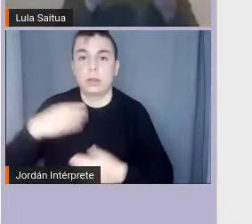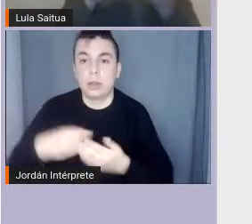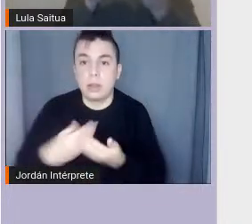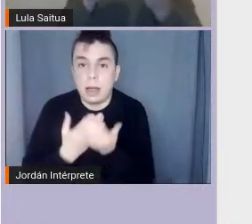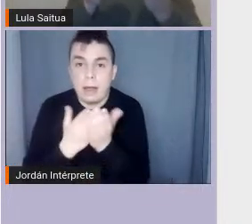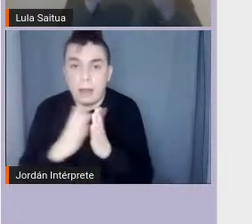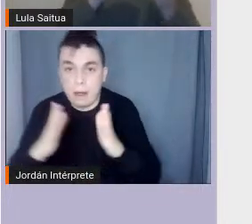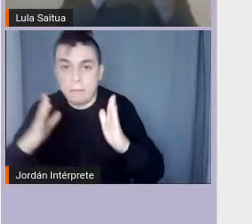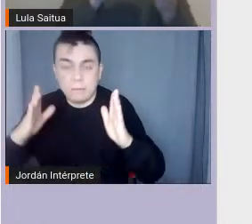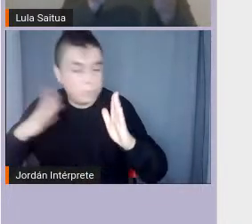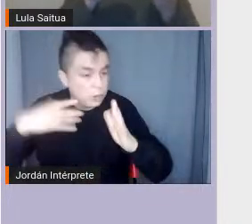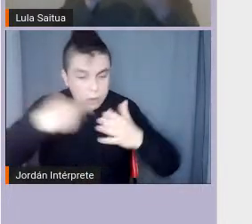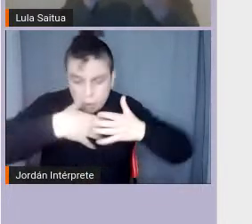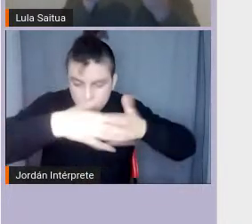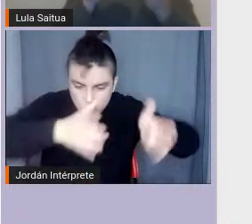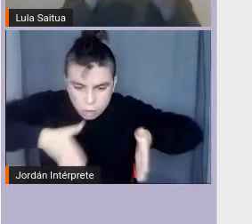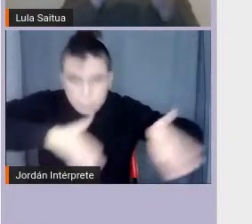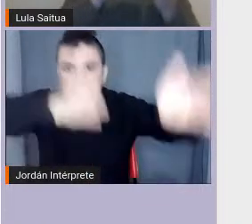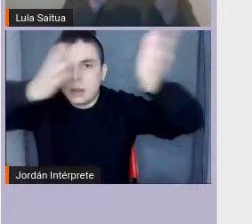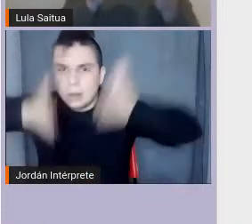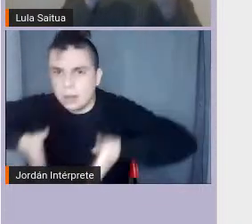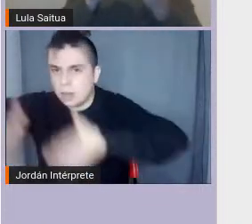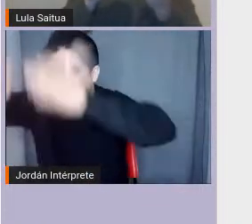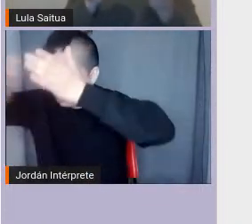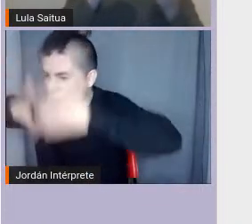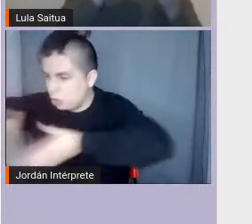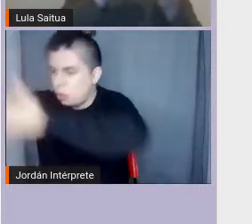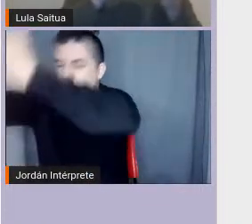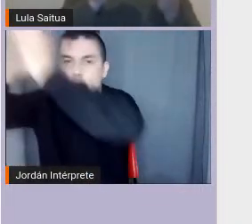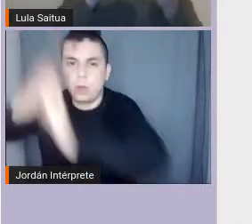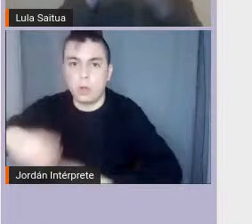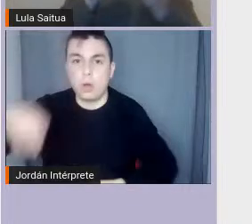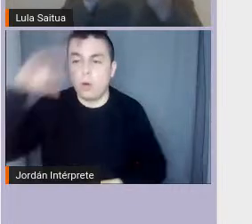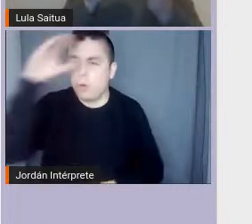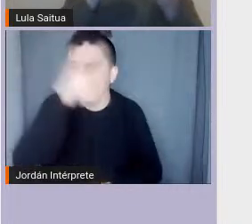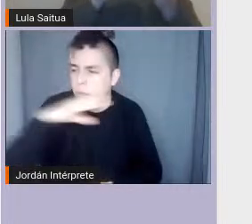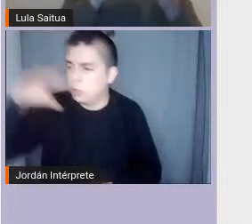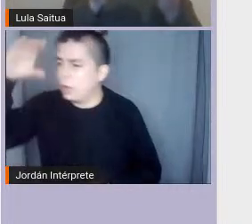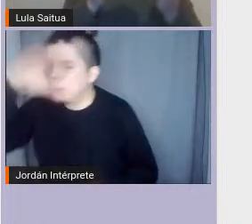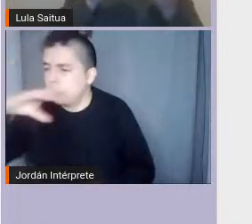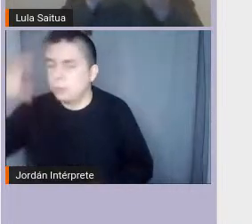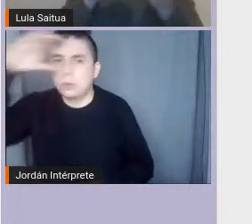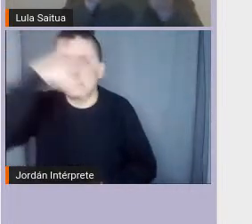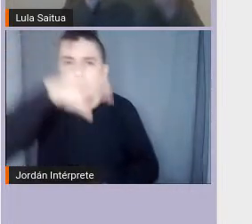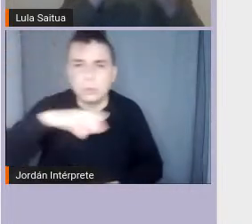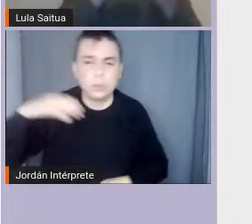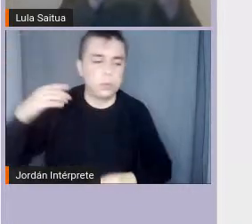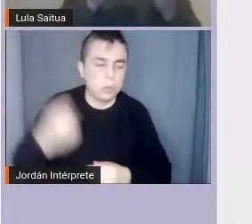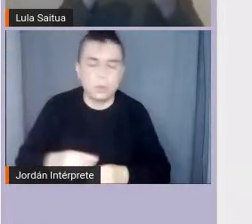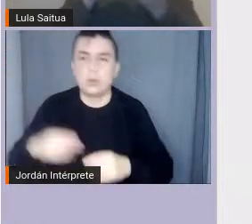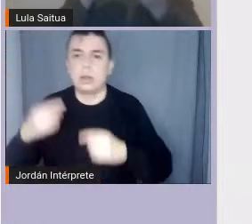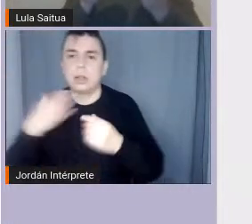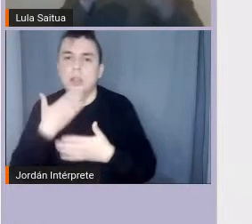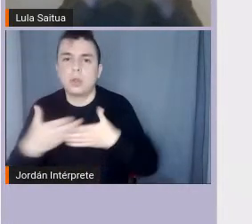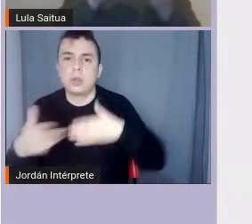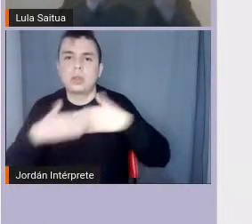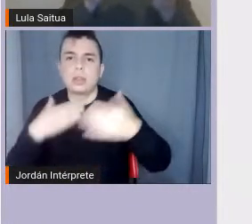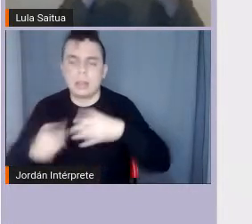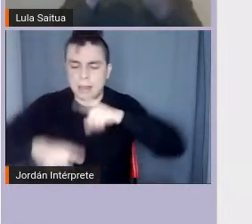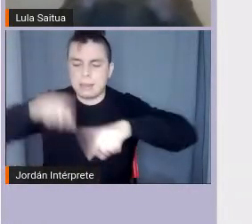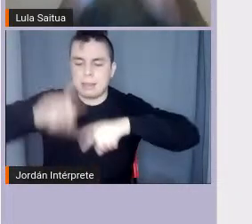tus caminos, no dejes de buscar, que en la suave tierra yo